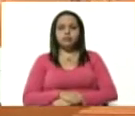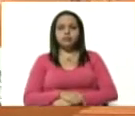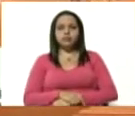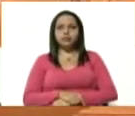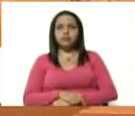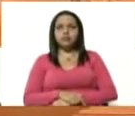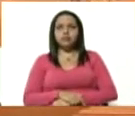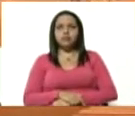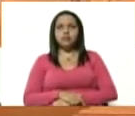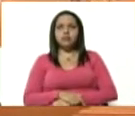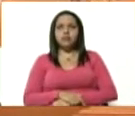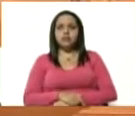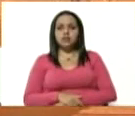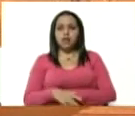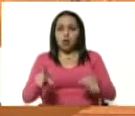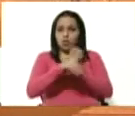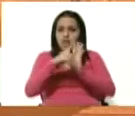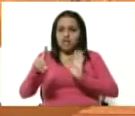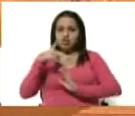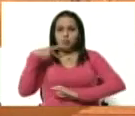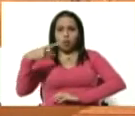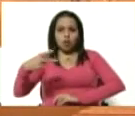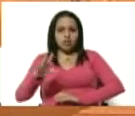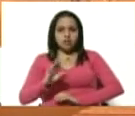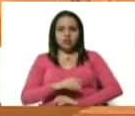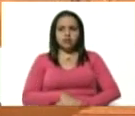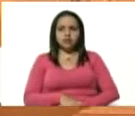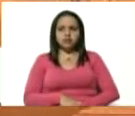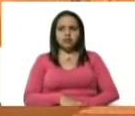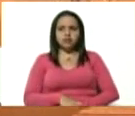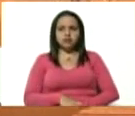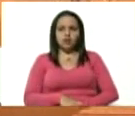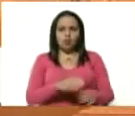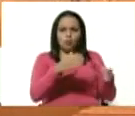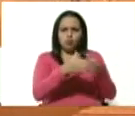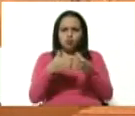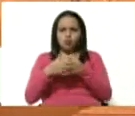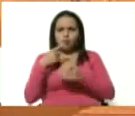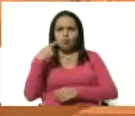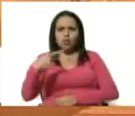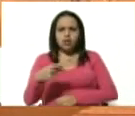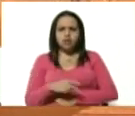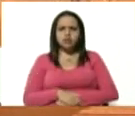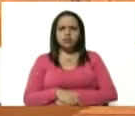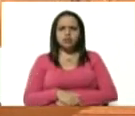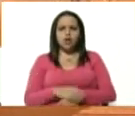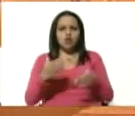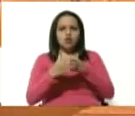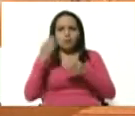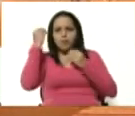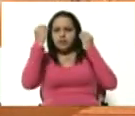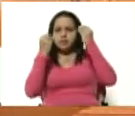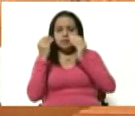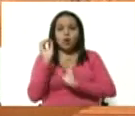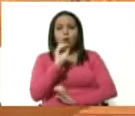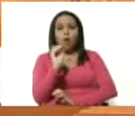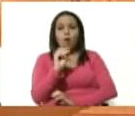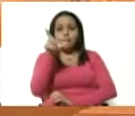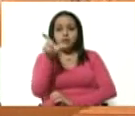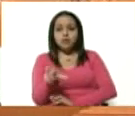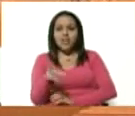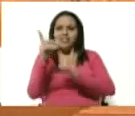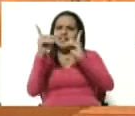que en ejercicio de sus derechos políticos, como partidos políticos, como grupos de opinión o como ciudadanos,